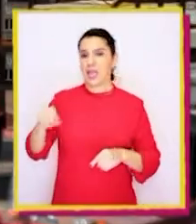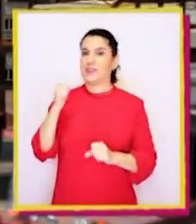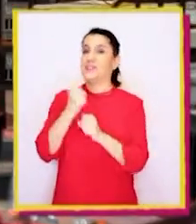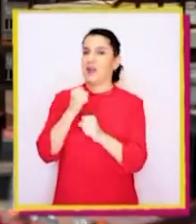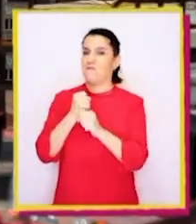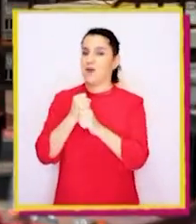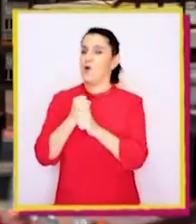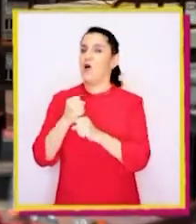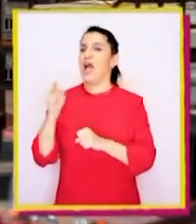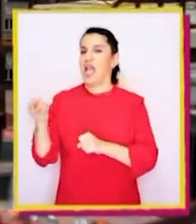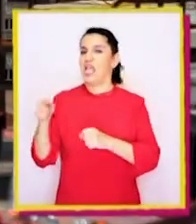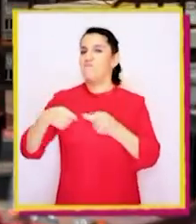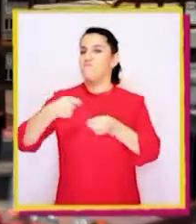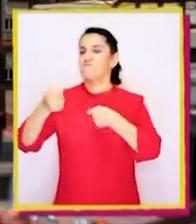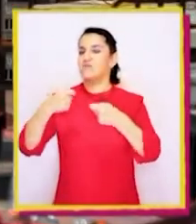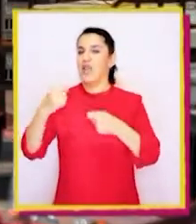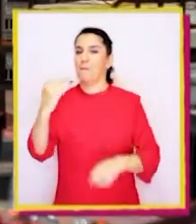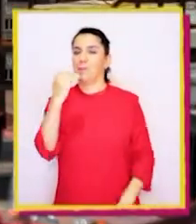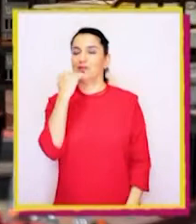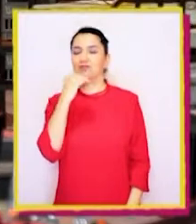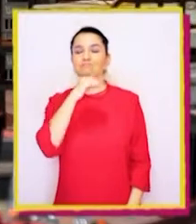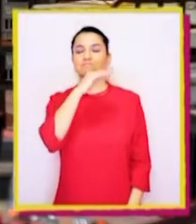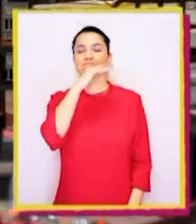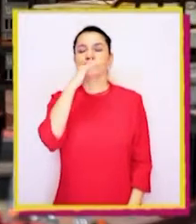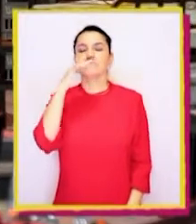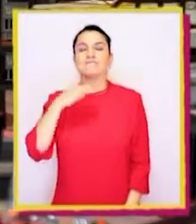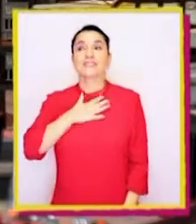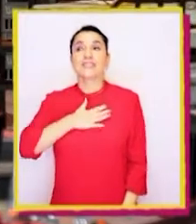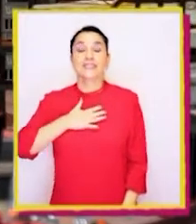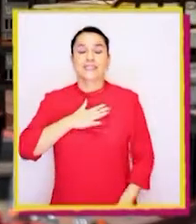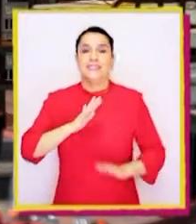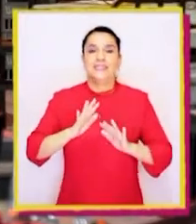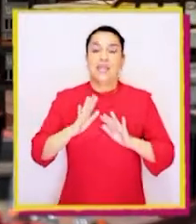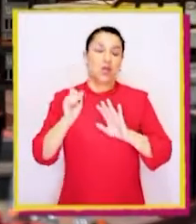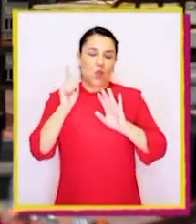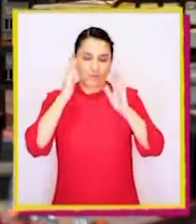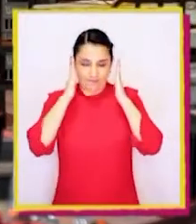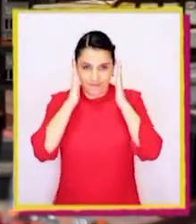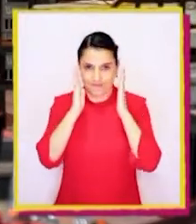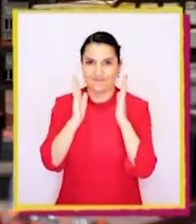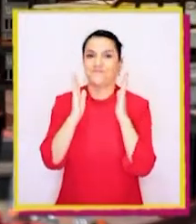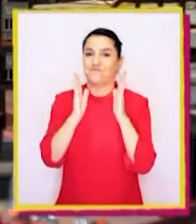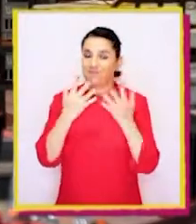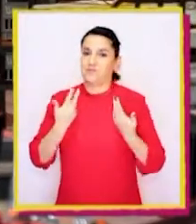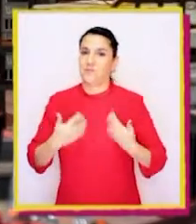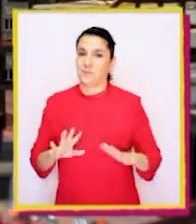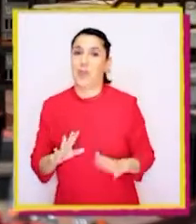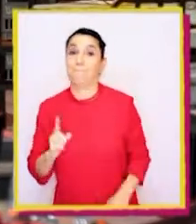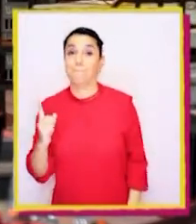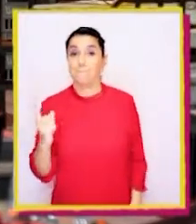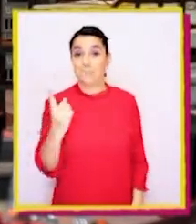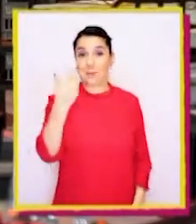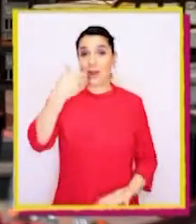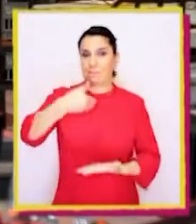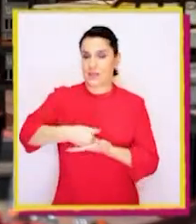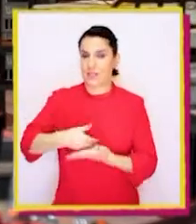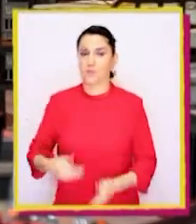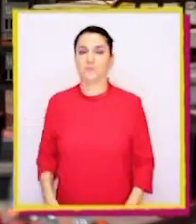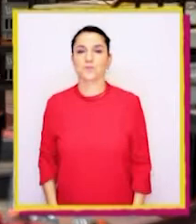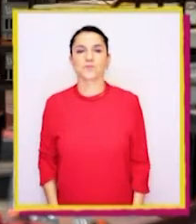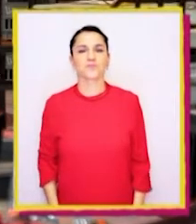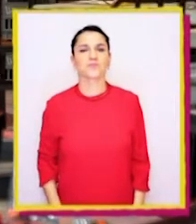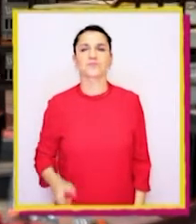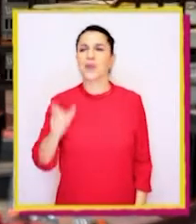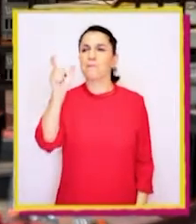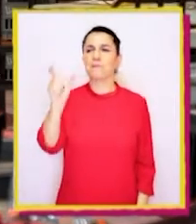trabajo. ¡Uy! Se mueren como huele, huele exquisito. Ya, pero no, no me puedo desconcentrar. Veamos cuál es el primer pedido. El